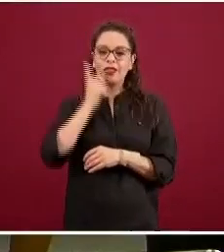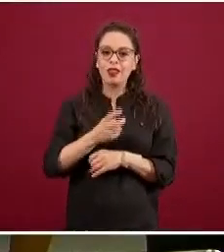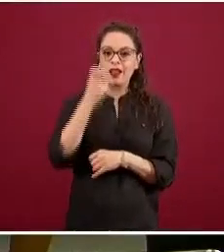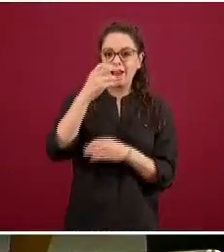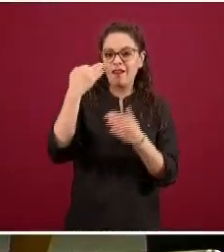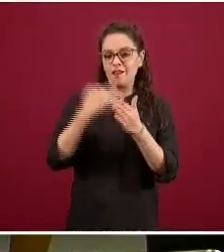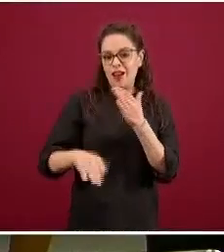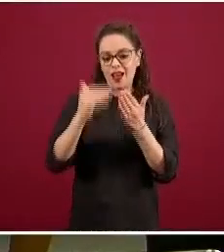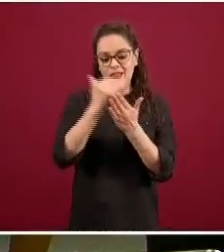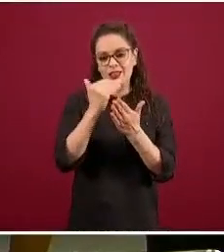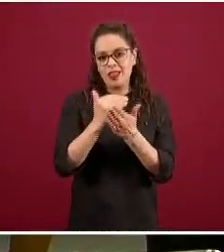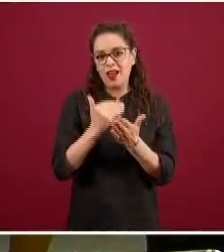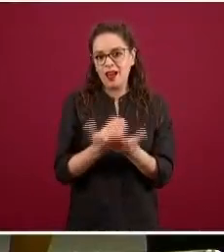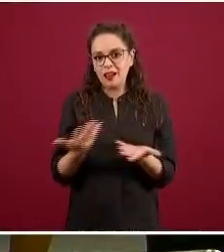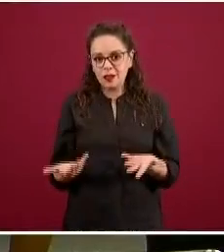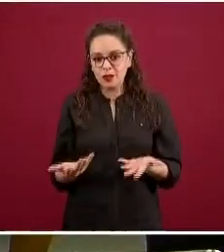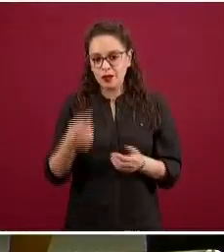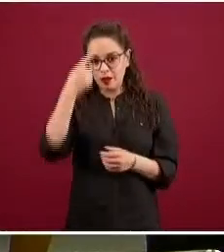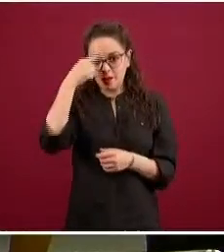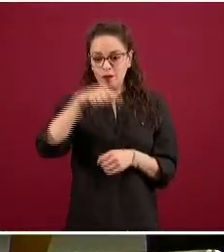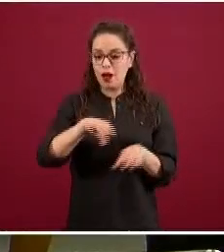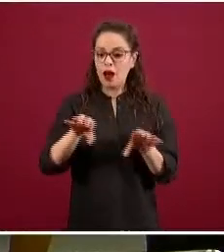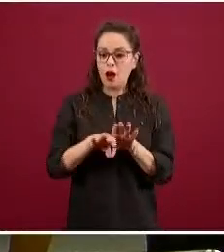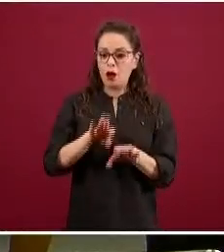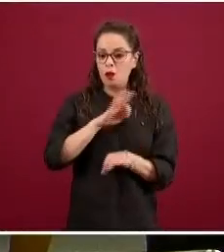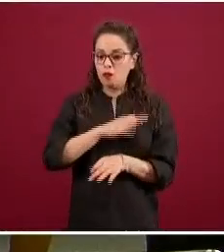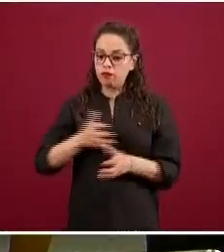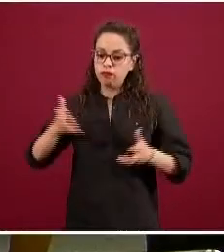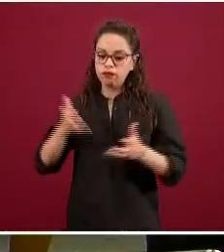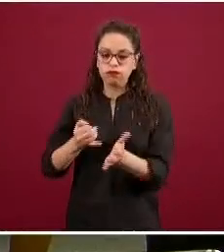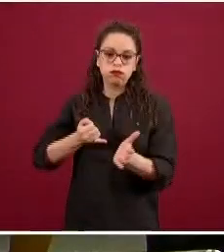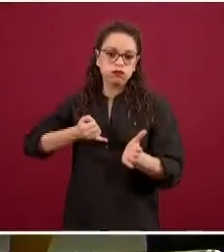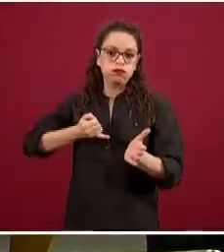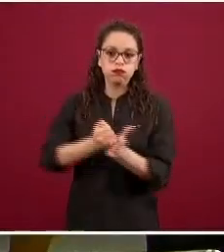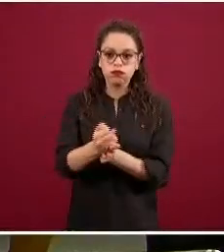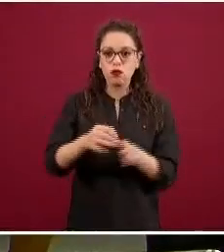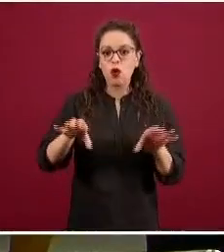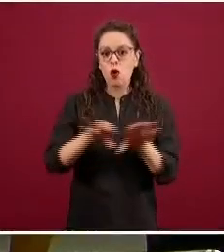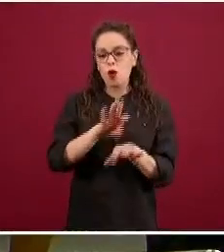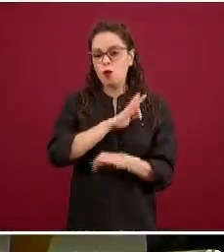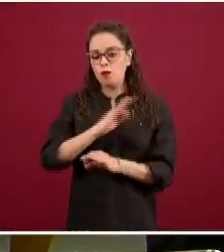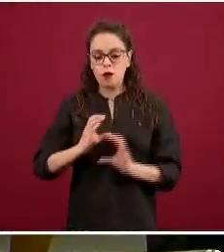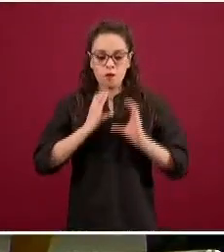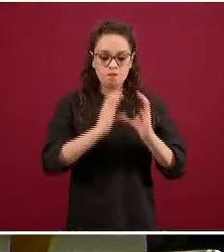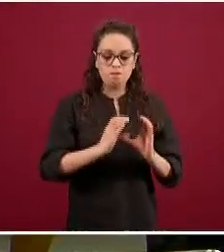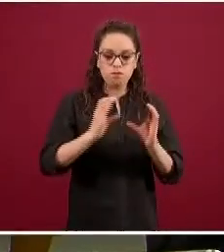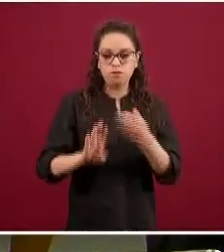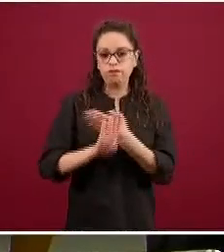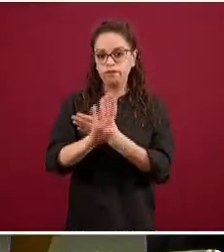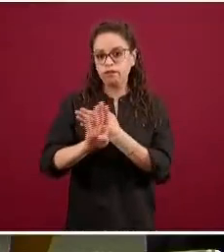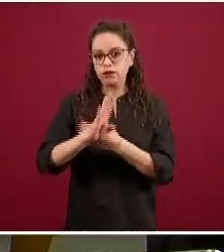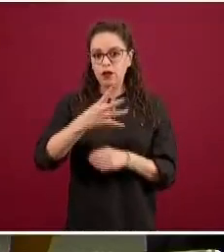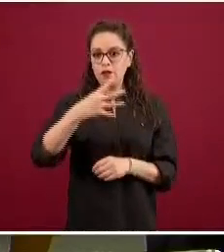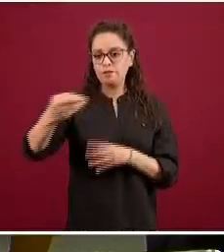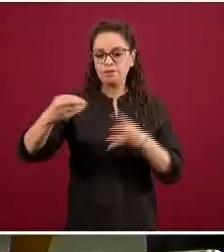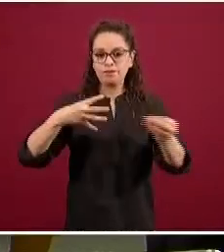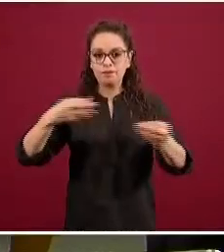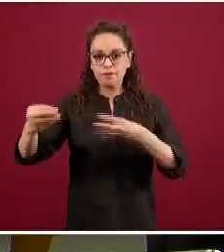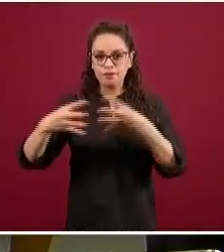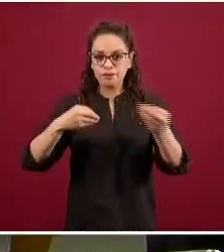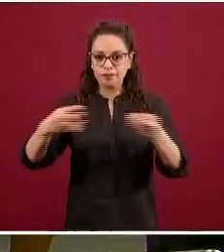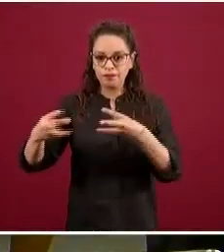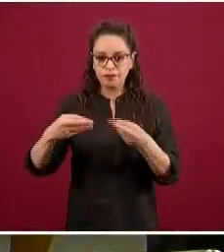qué pueden servir, para tomar decisiones del manejo de la epidemia en tiempo real, en cada día, en cada